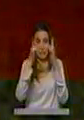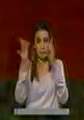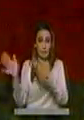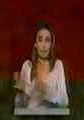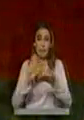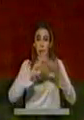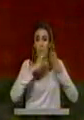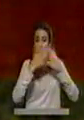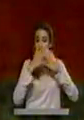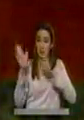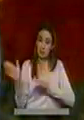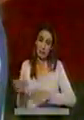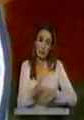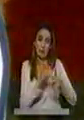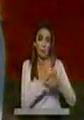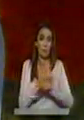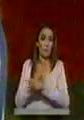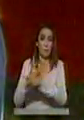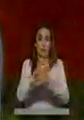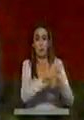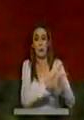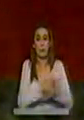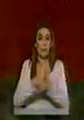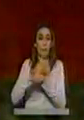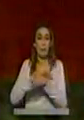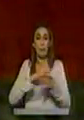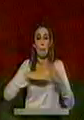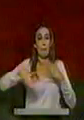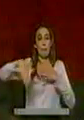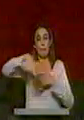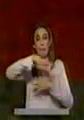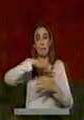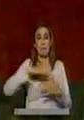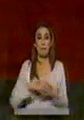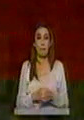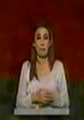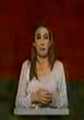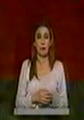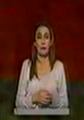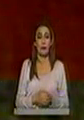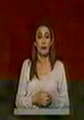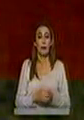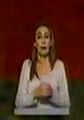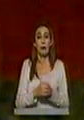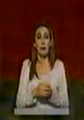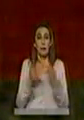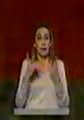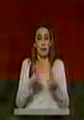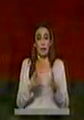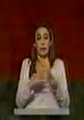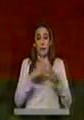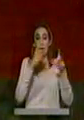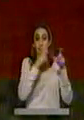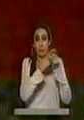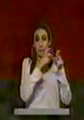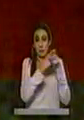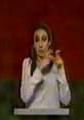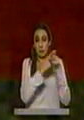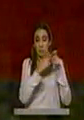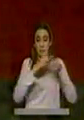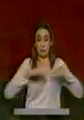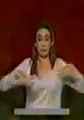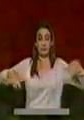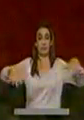pueblos, entonces vamos a proteger las cuencas alrededor de los ríos. En el Pacífico tenemos aquí la Riviera del Pacífico, en la